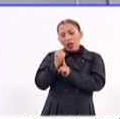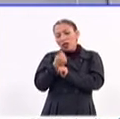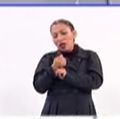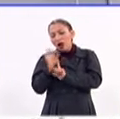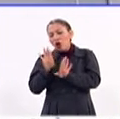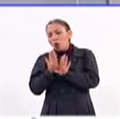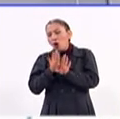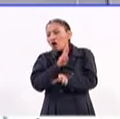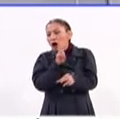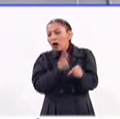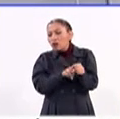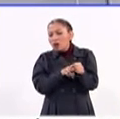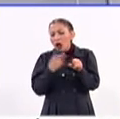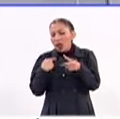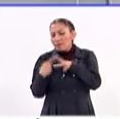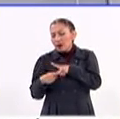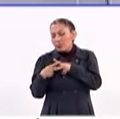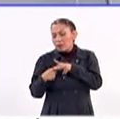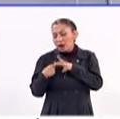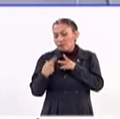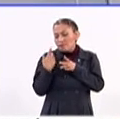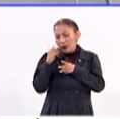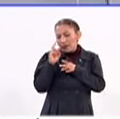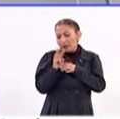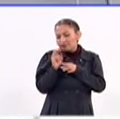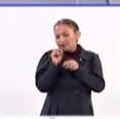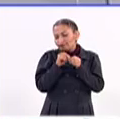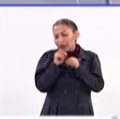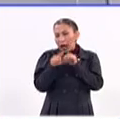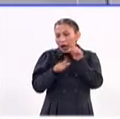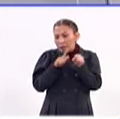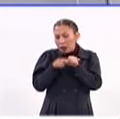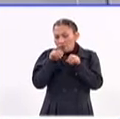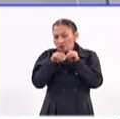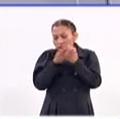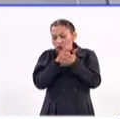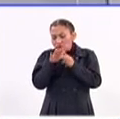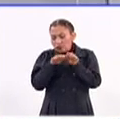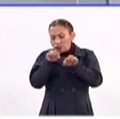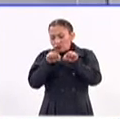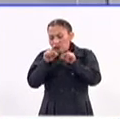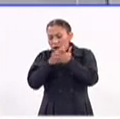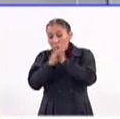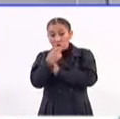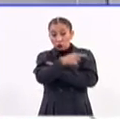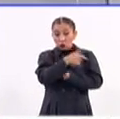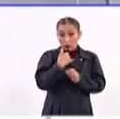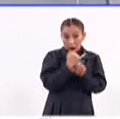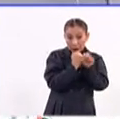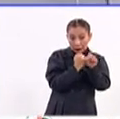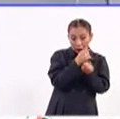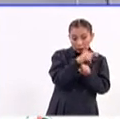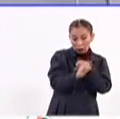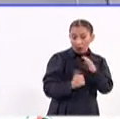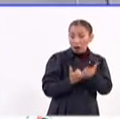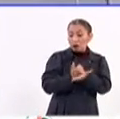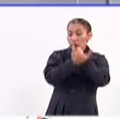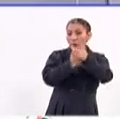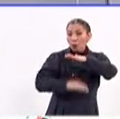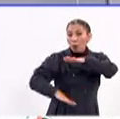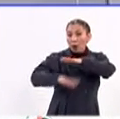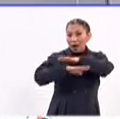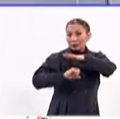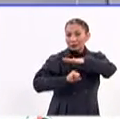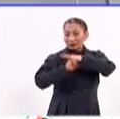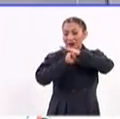de selección natural matemáticamente. Entonces, sus estudios pues sientan esas bases